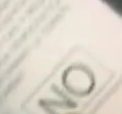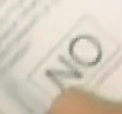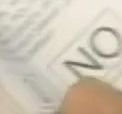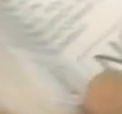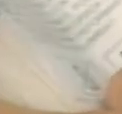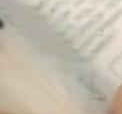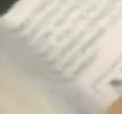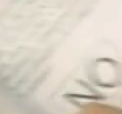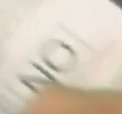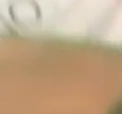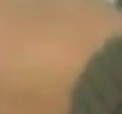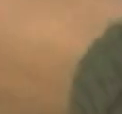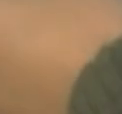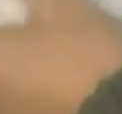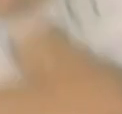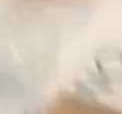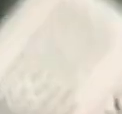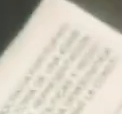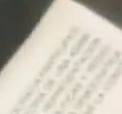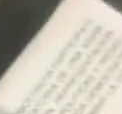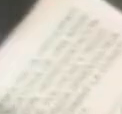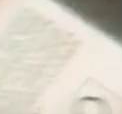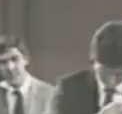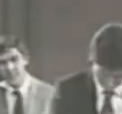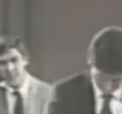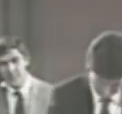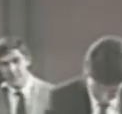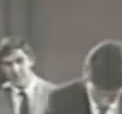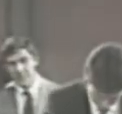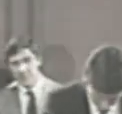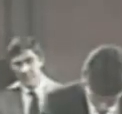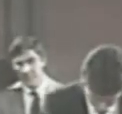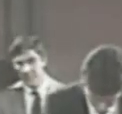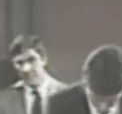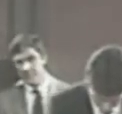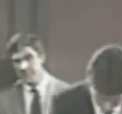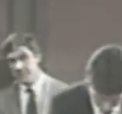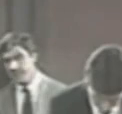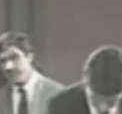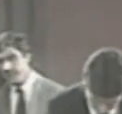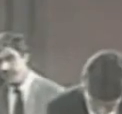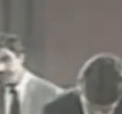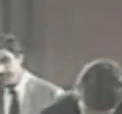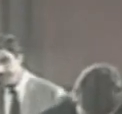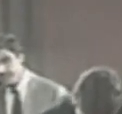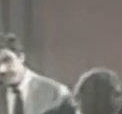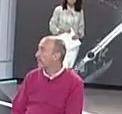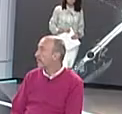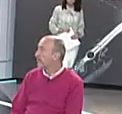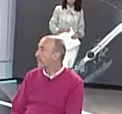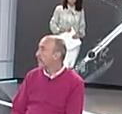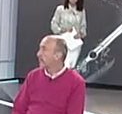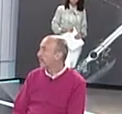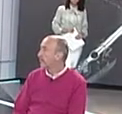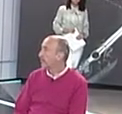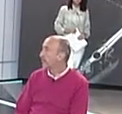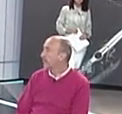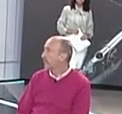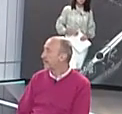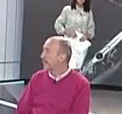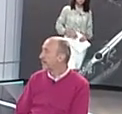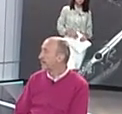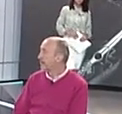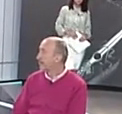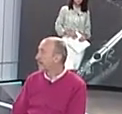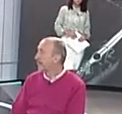tipo de reforma frente a la acción de tutela. Y se han intentado durante varios escenarios del Congreso de la República. He tenido la